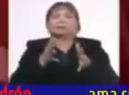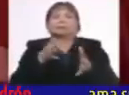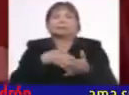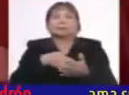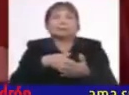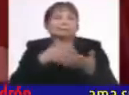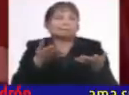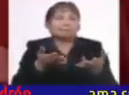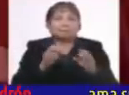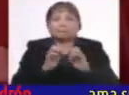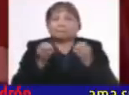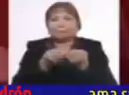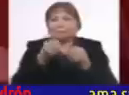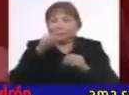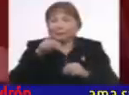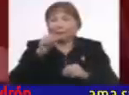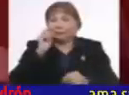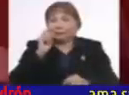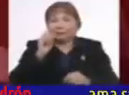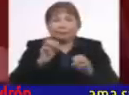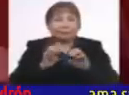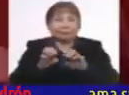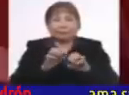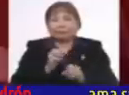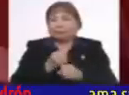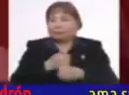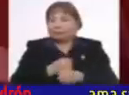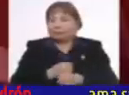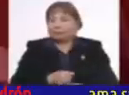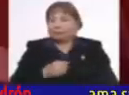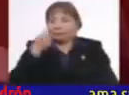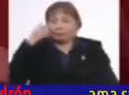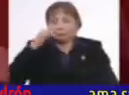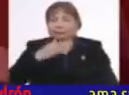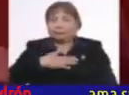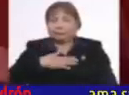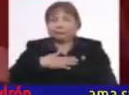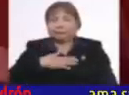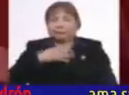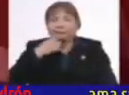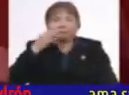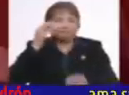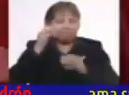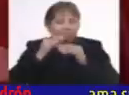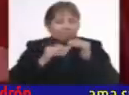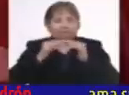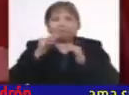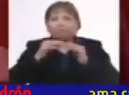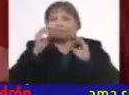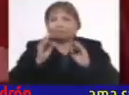standby es el solo dicho para mí constituiría